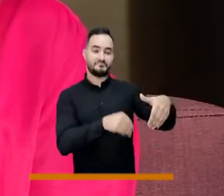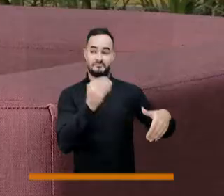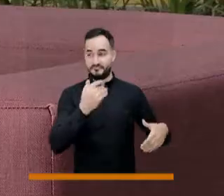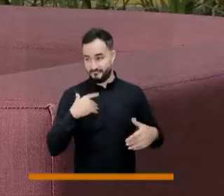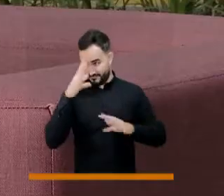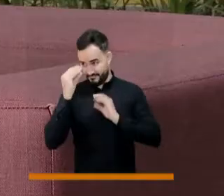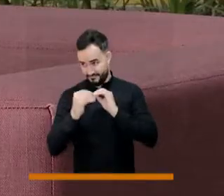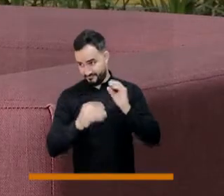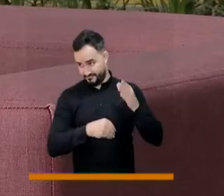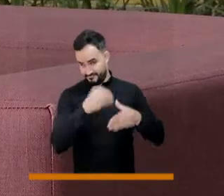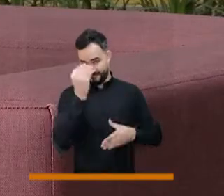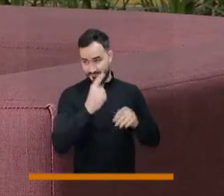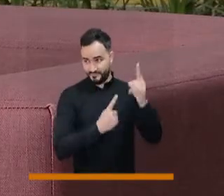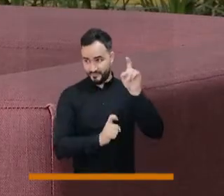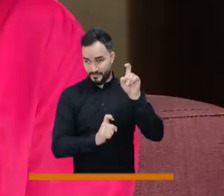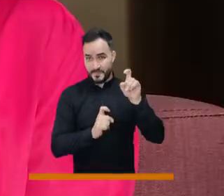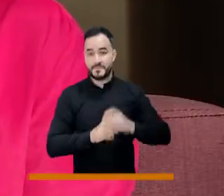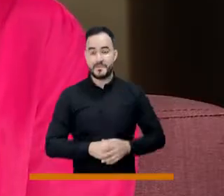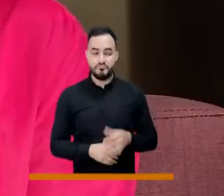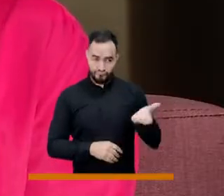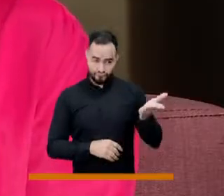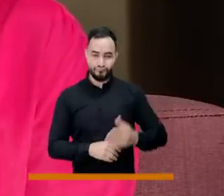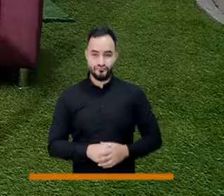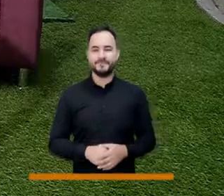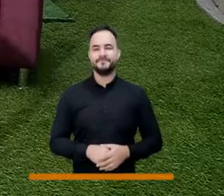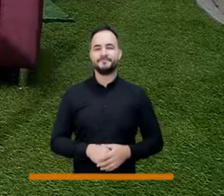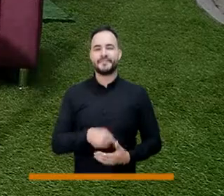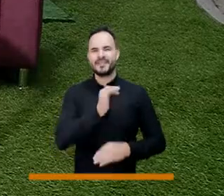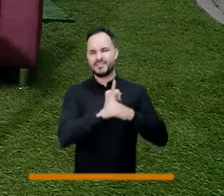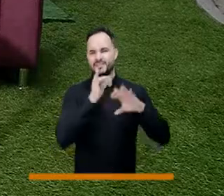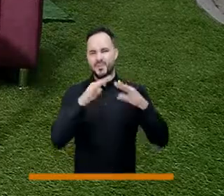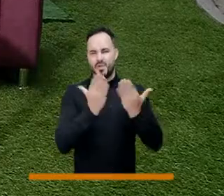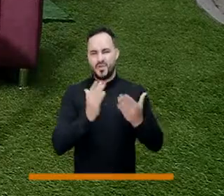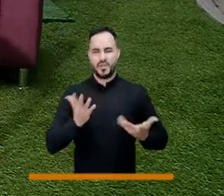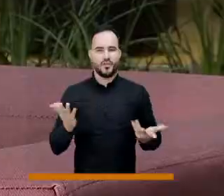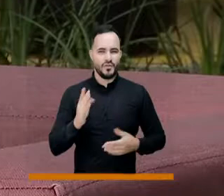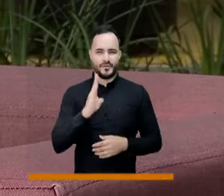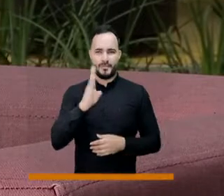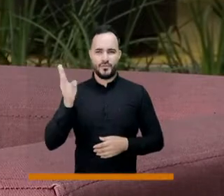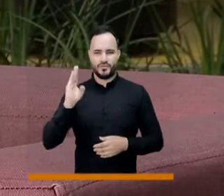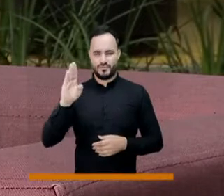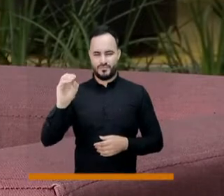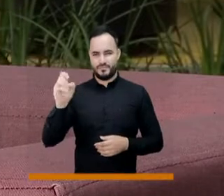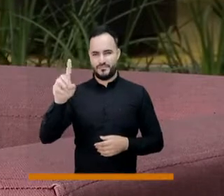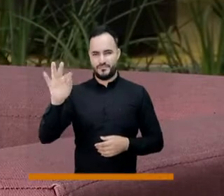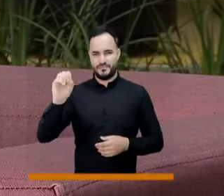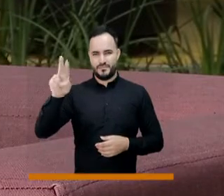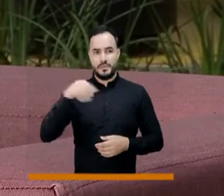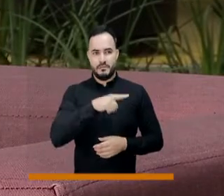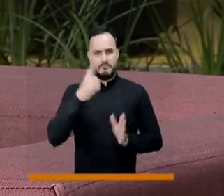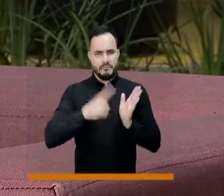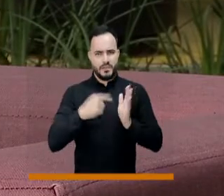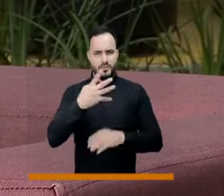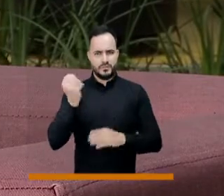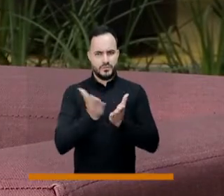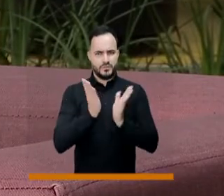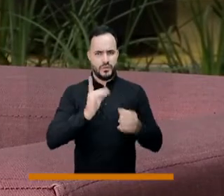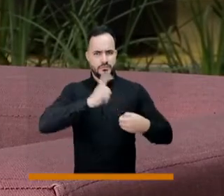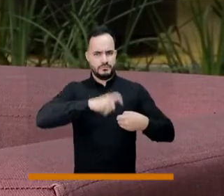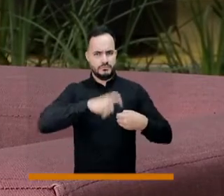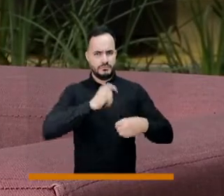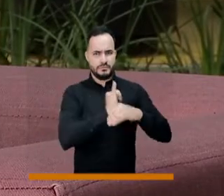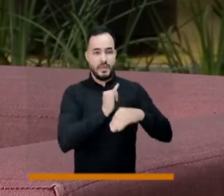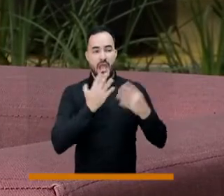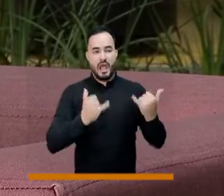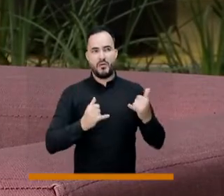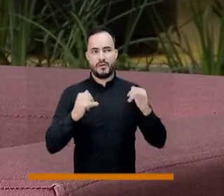Ah, sí. La cajita de Pandora, ¿la destapamos? Destapémonos. La institución educativa Javiera Londoño de Boston, donde se educan 1.400